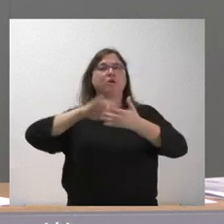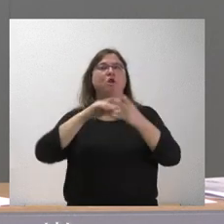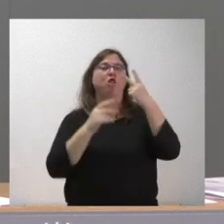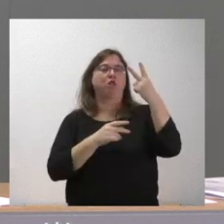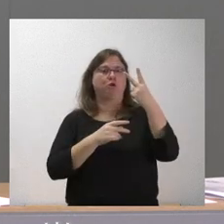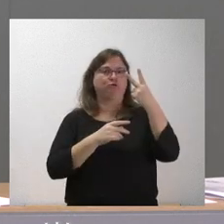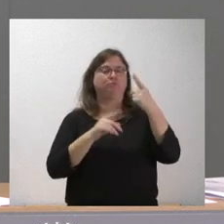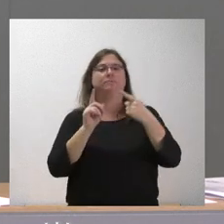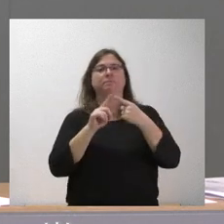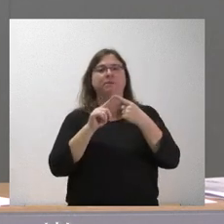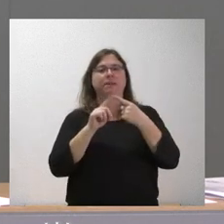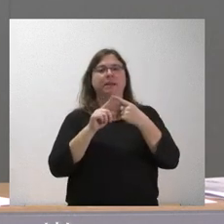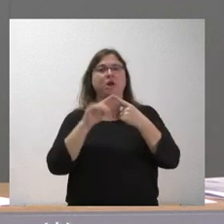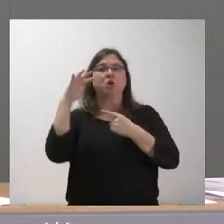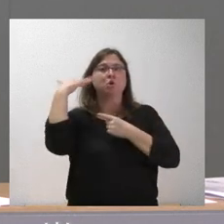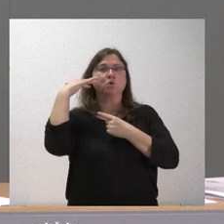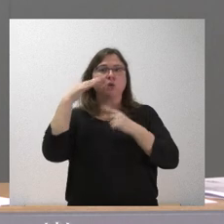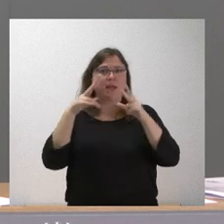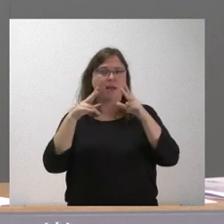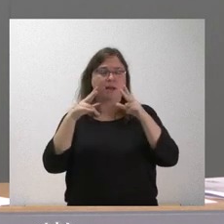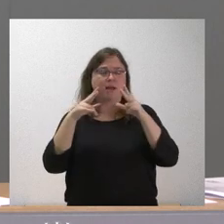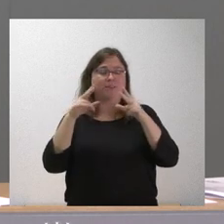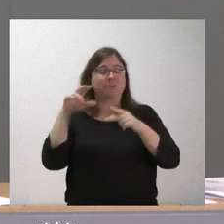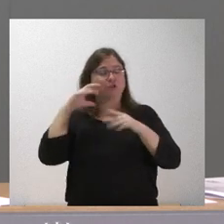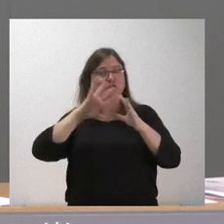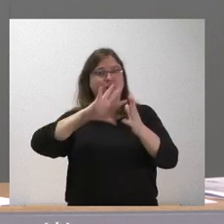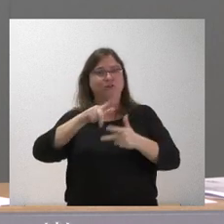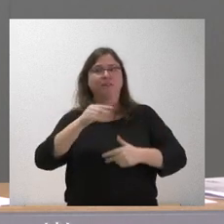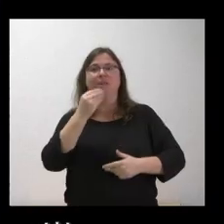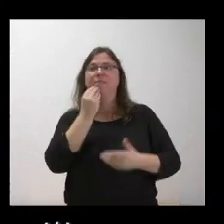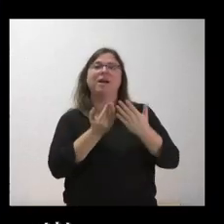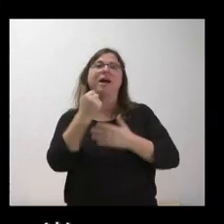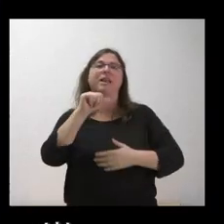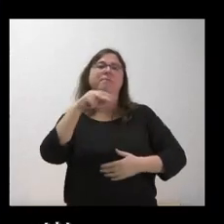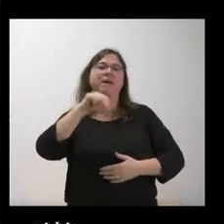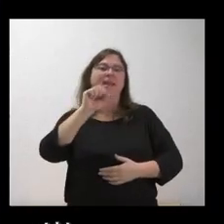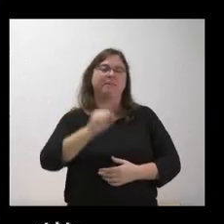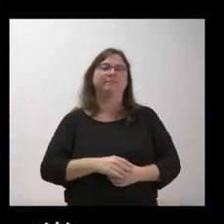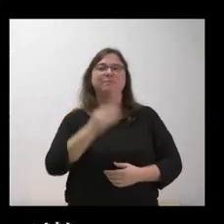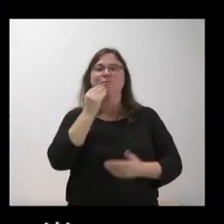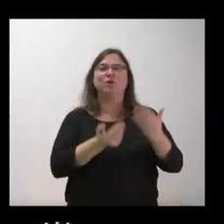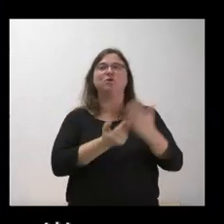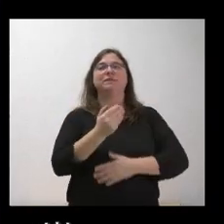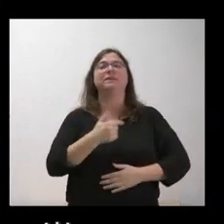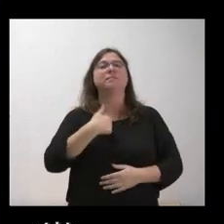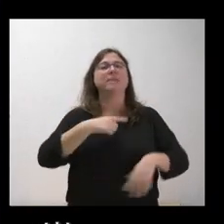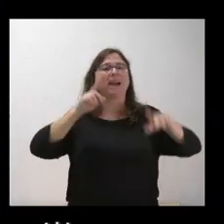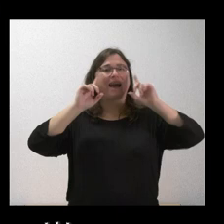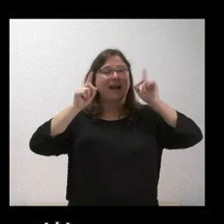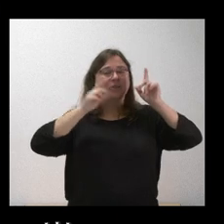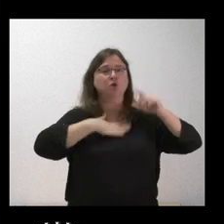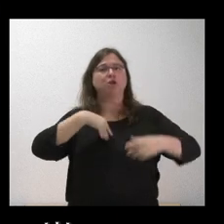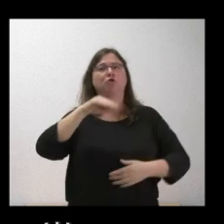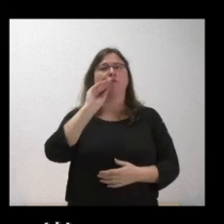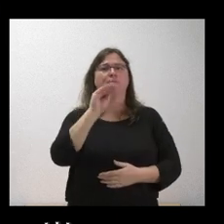la primera de Soria noticias Ana María barbero Buenos días Hola Buenos días mi caso yo quer